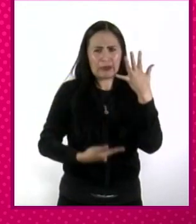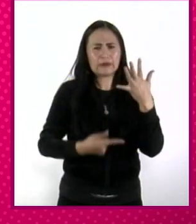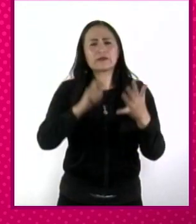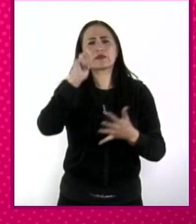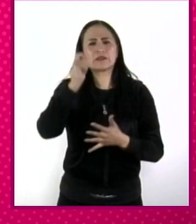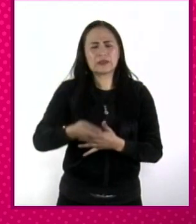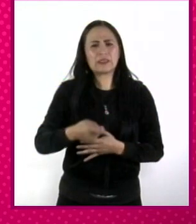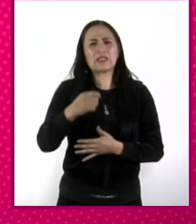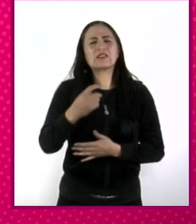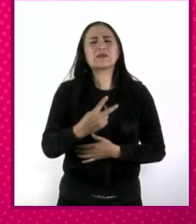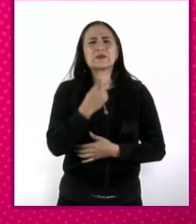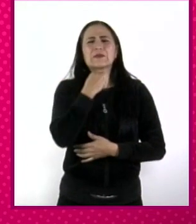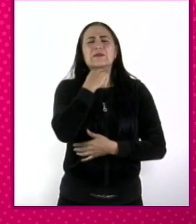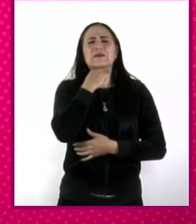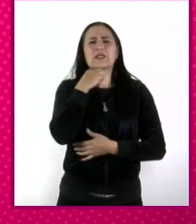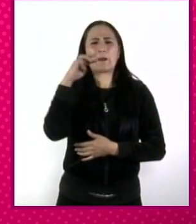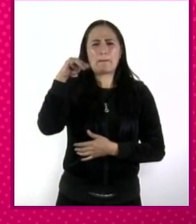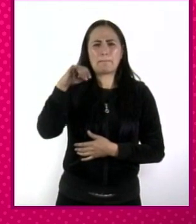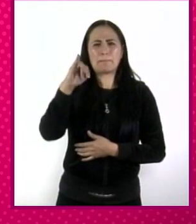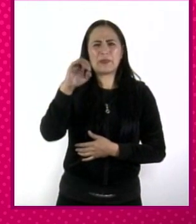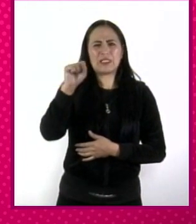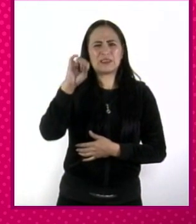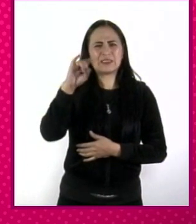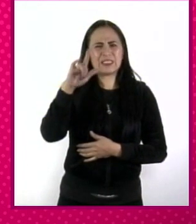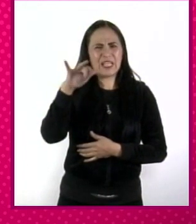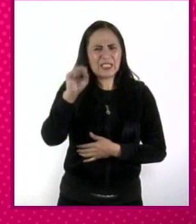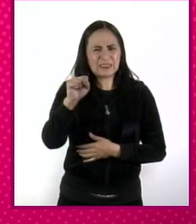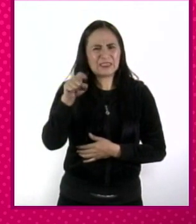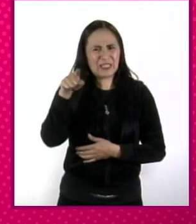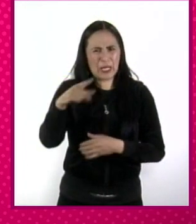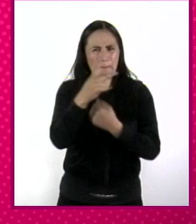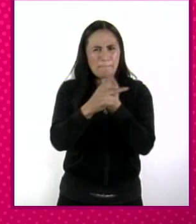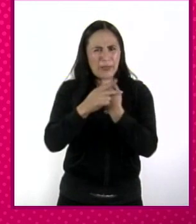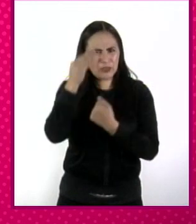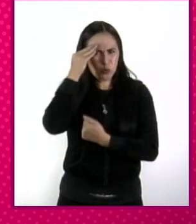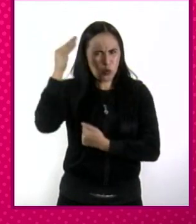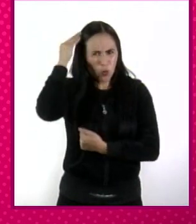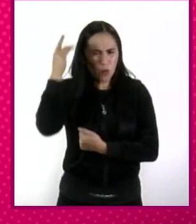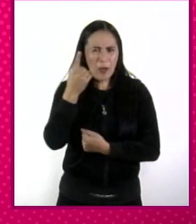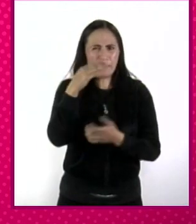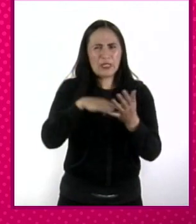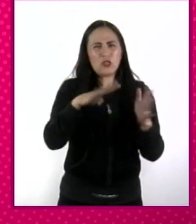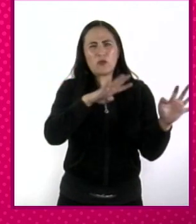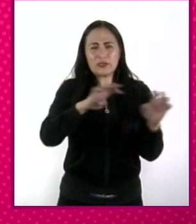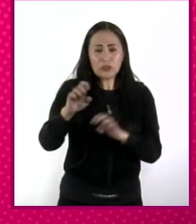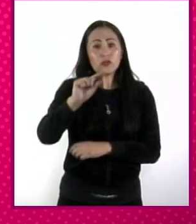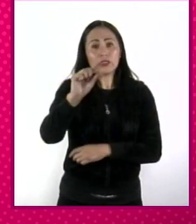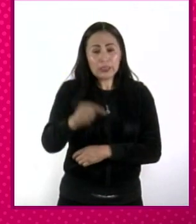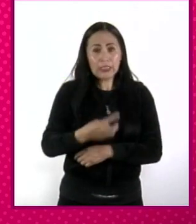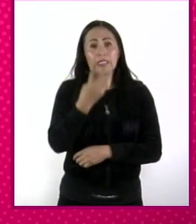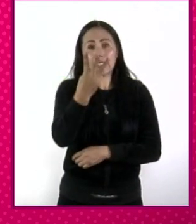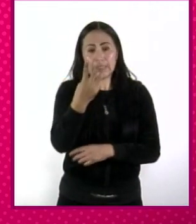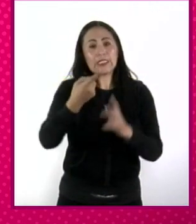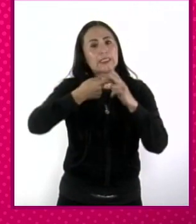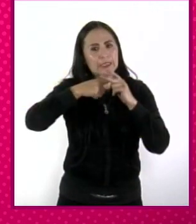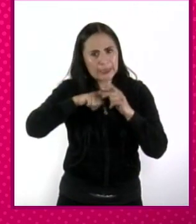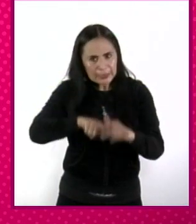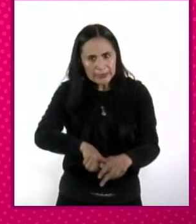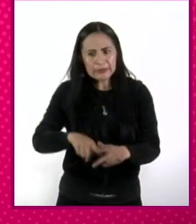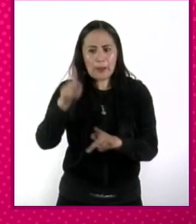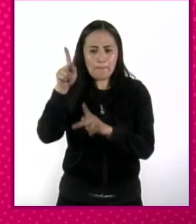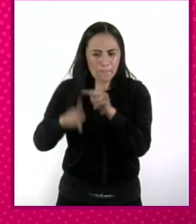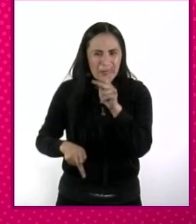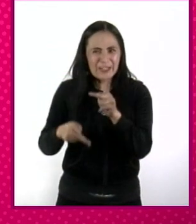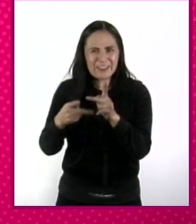los misiles en Cuba. Pero después de 1971-73 inicia una nueva etapa de la Guerra Fría, en la que otra vez